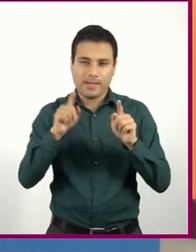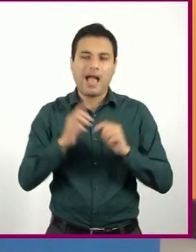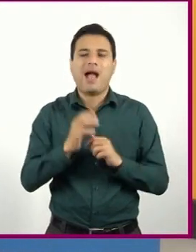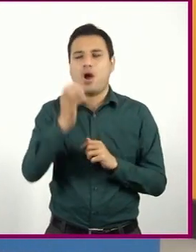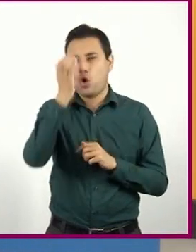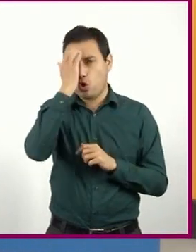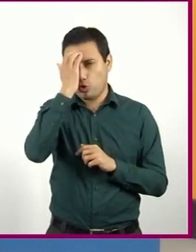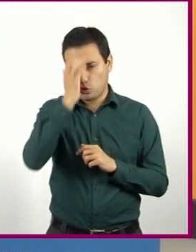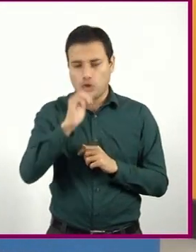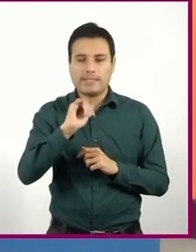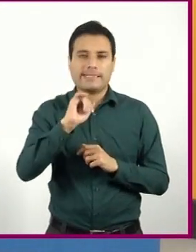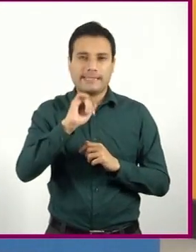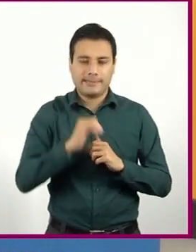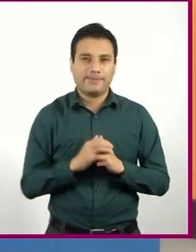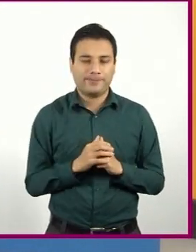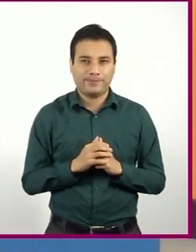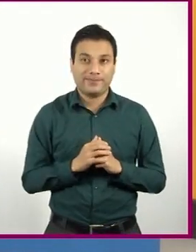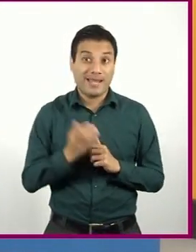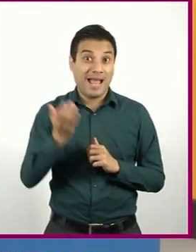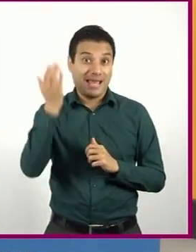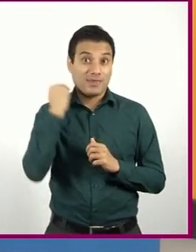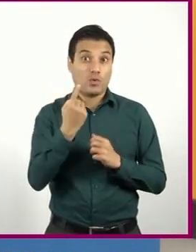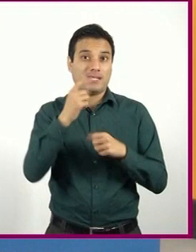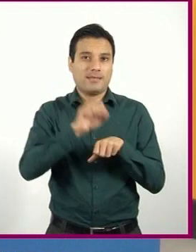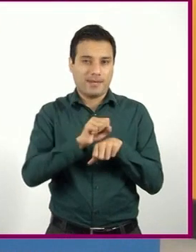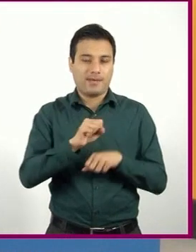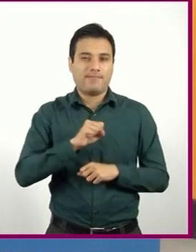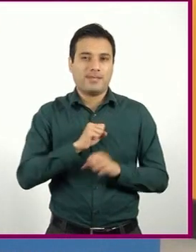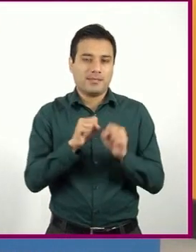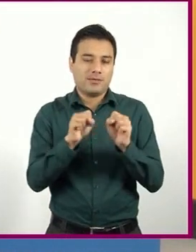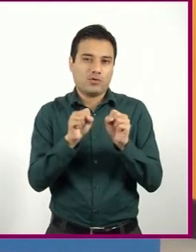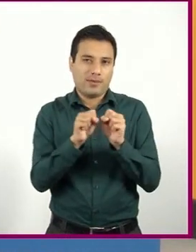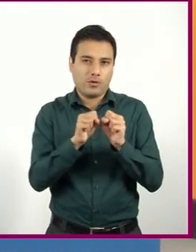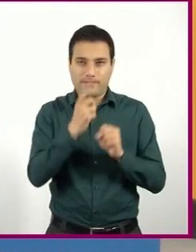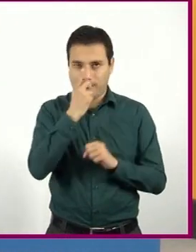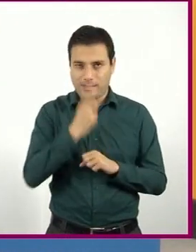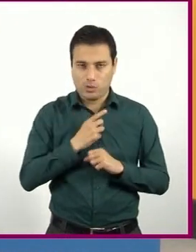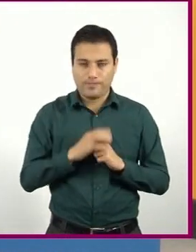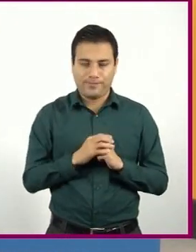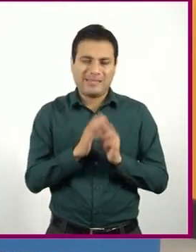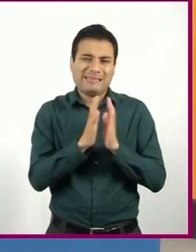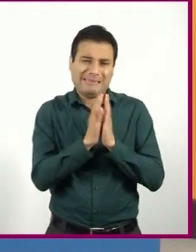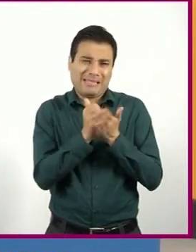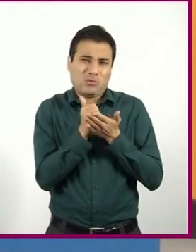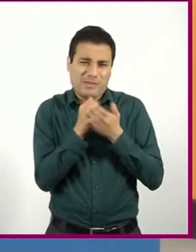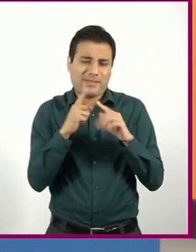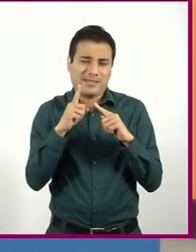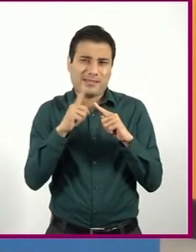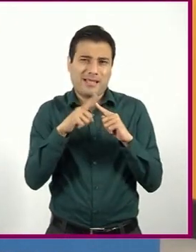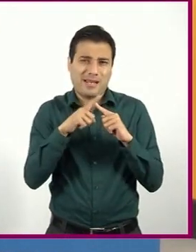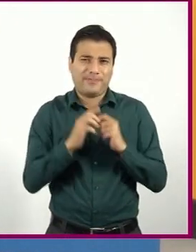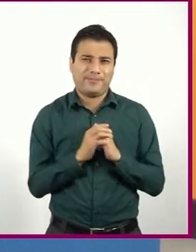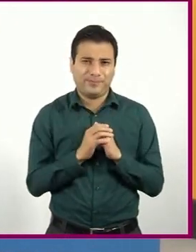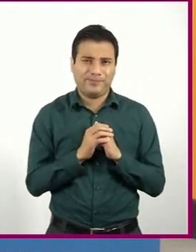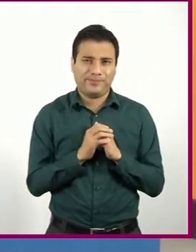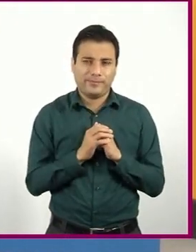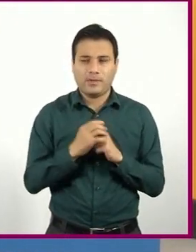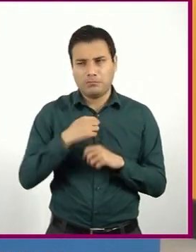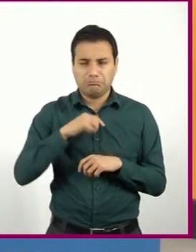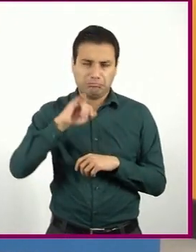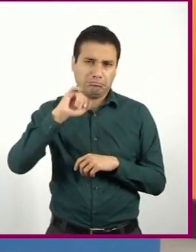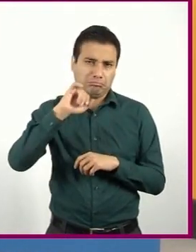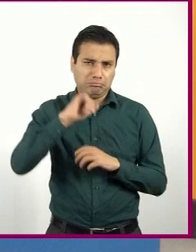refiere, maestra. Justo la semana pasada, mi sobrino me contactó para que lo ayudara con una actividad que le dejaron en la